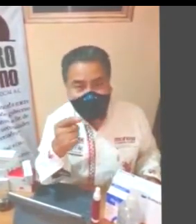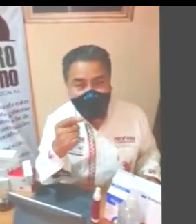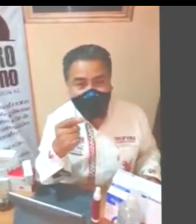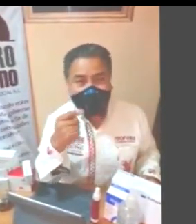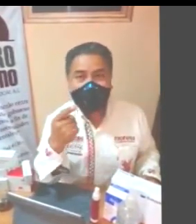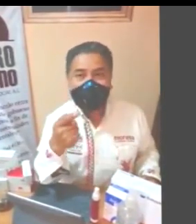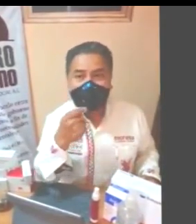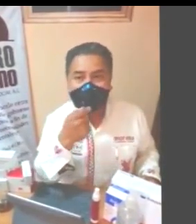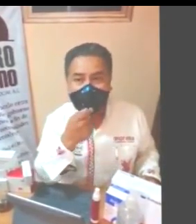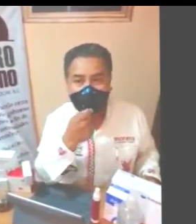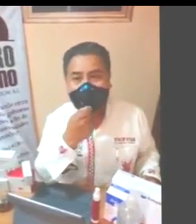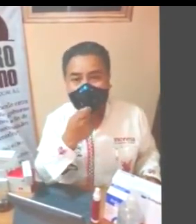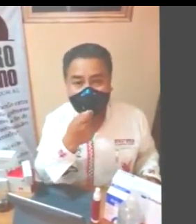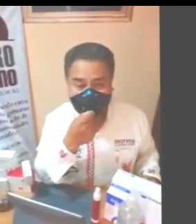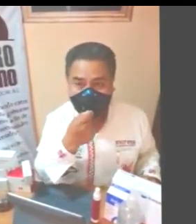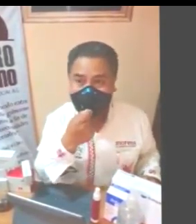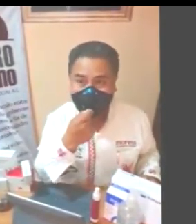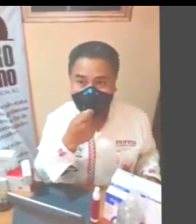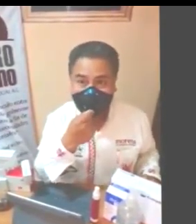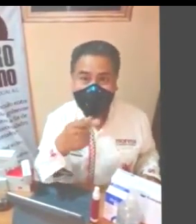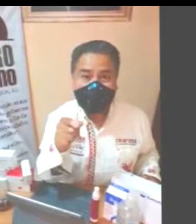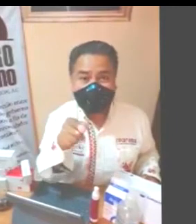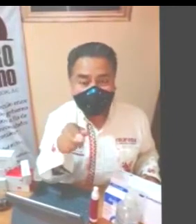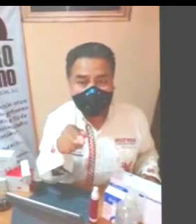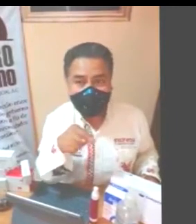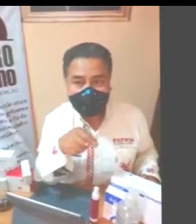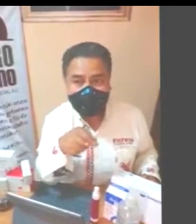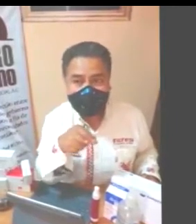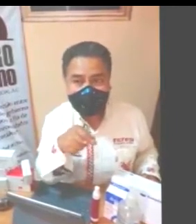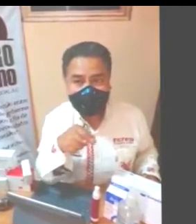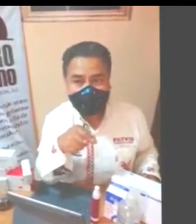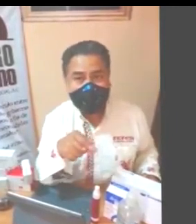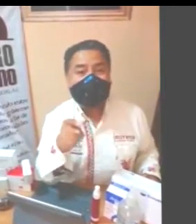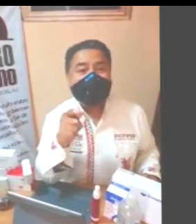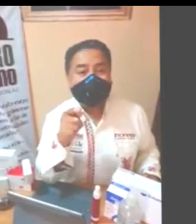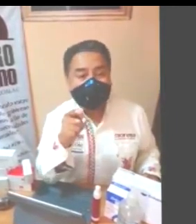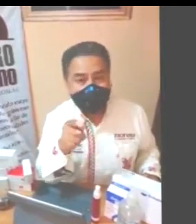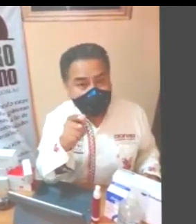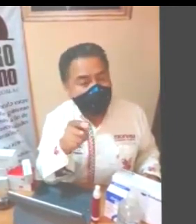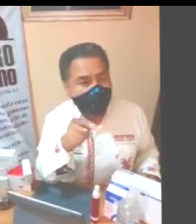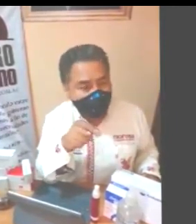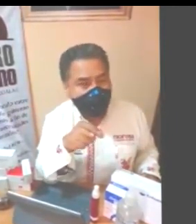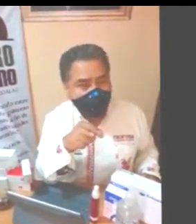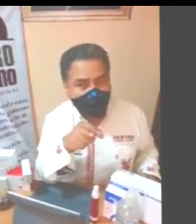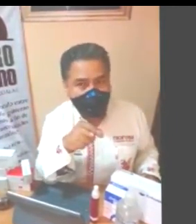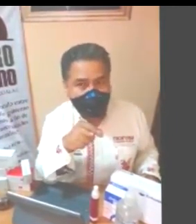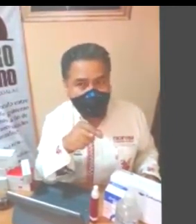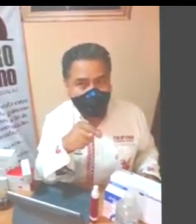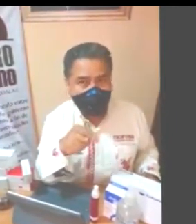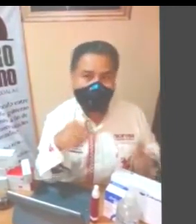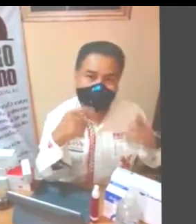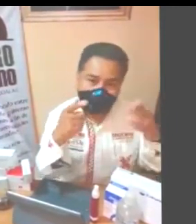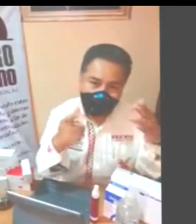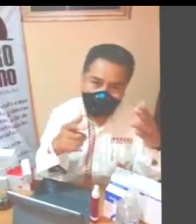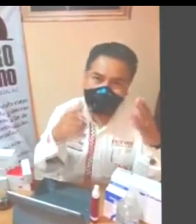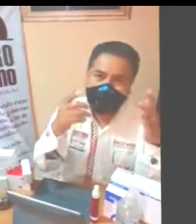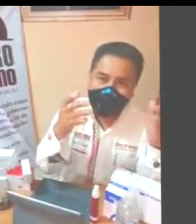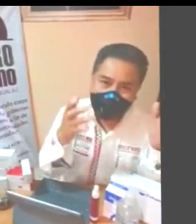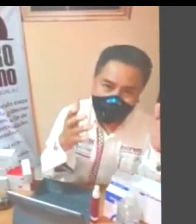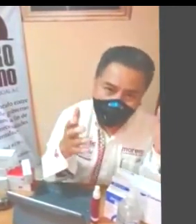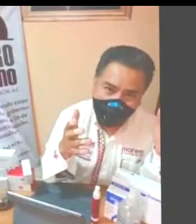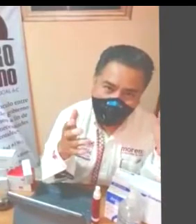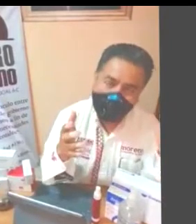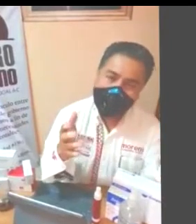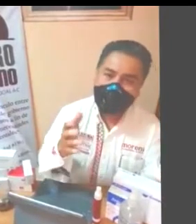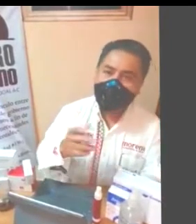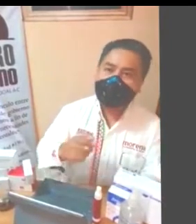cuenta del cumplimiento de nuestra obligación moral en estas circunstancias, de nuestro deber de informar, pero también para